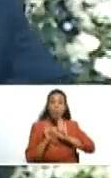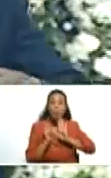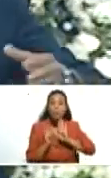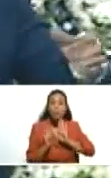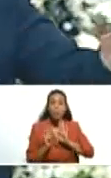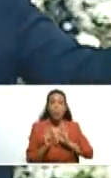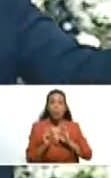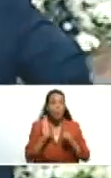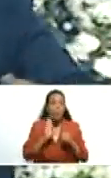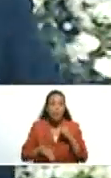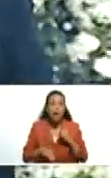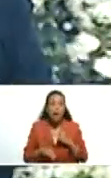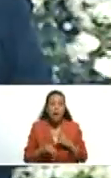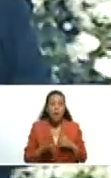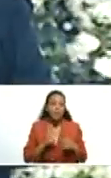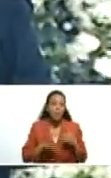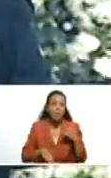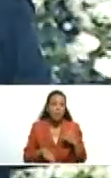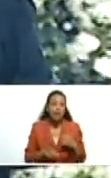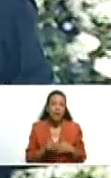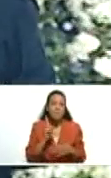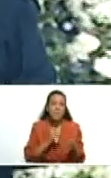A final del siglo XX venezolano.